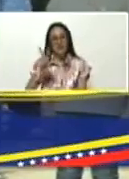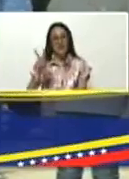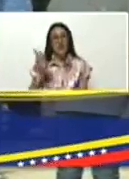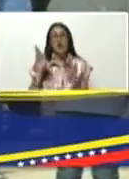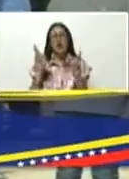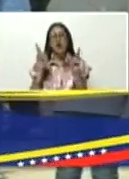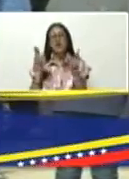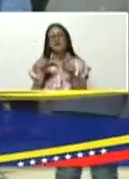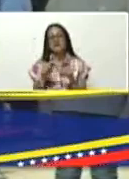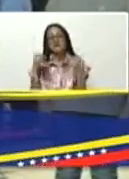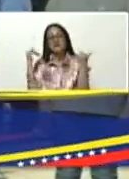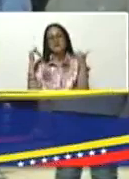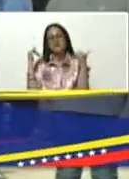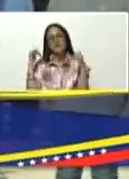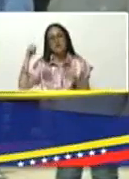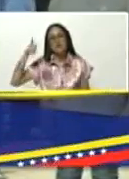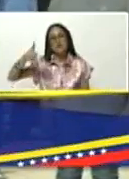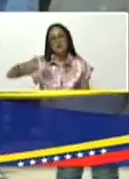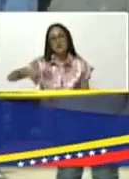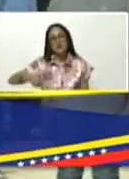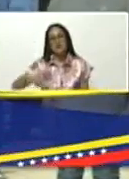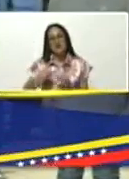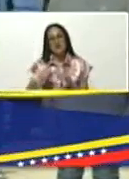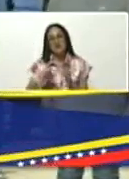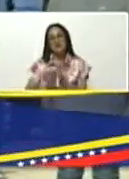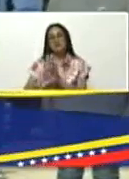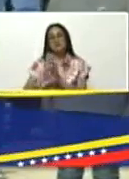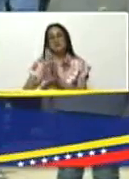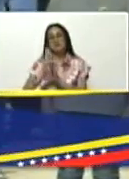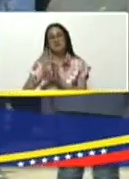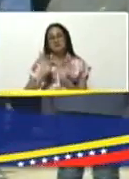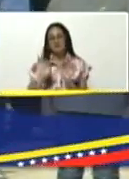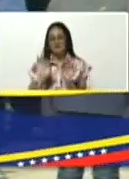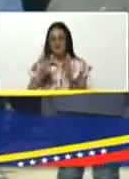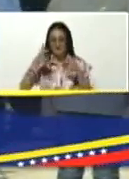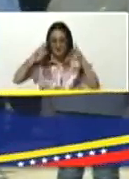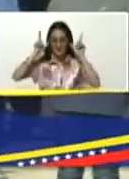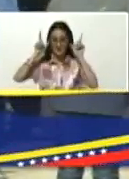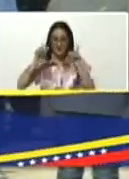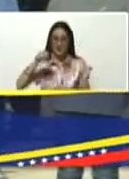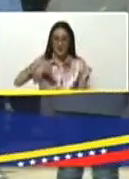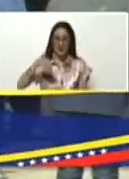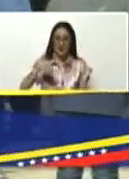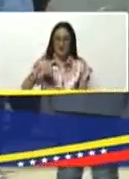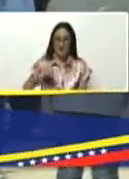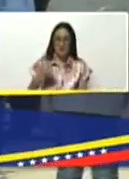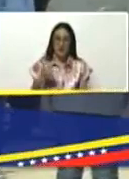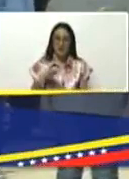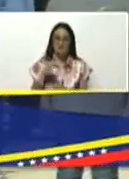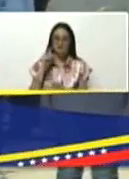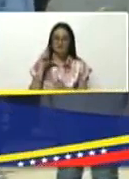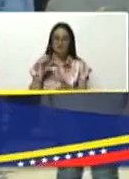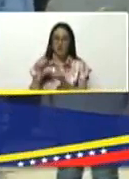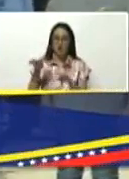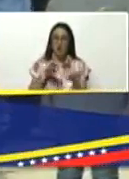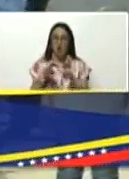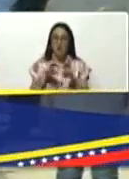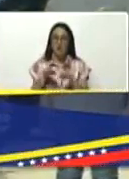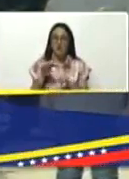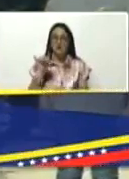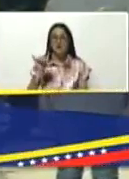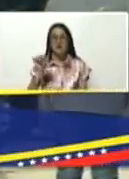seguir celebrando durante años y que siga creciendo el rebaño de ganado en nuestro estado para Cojedes y para